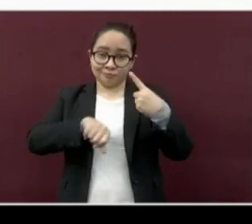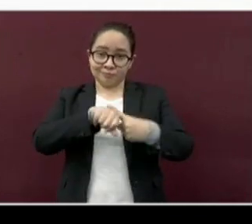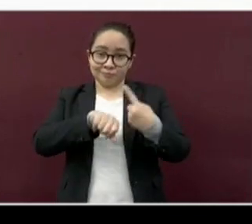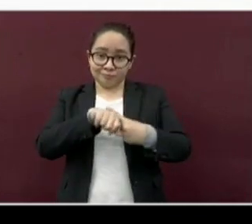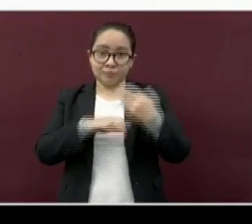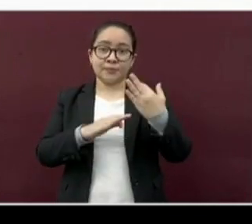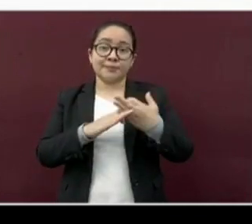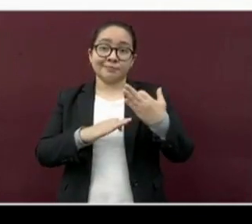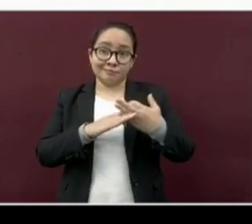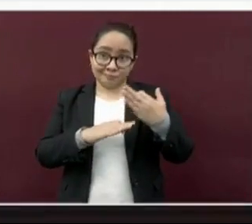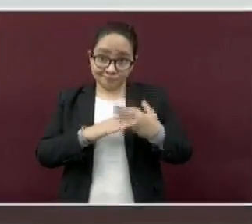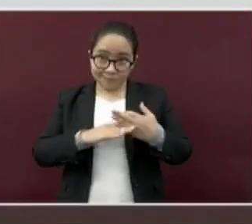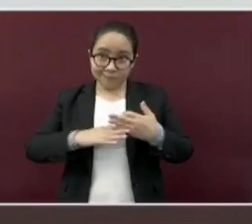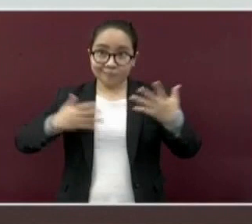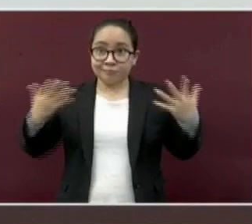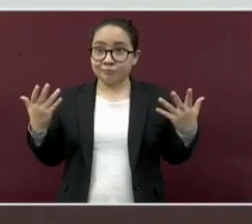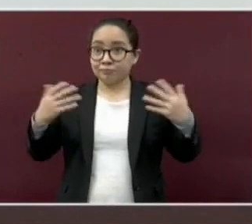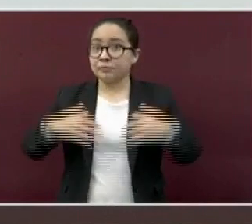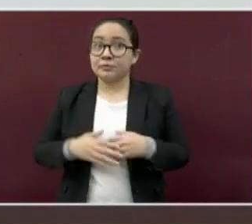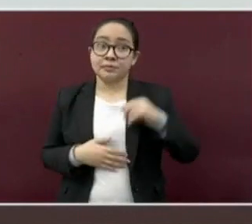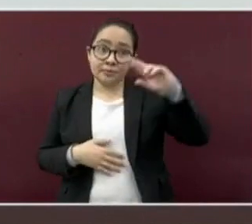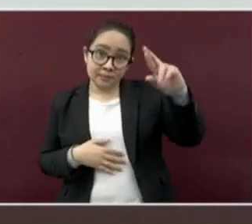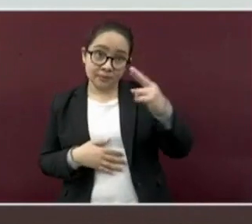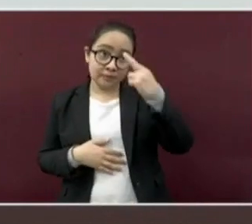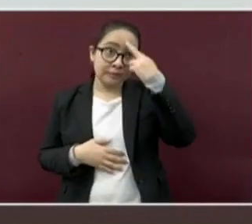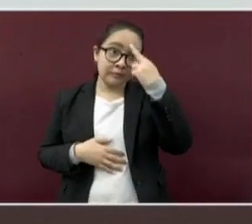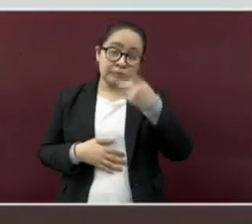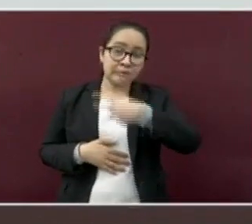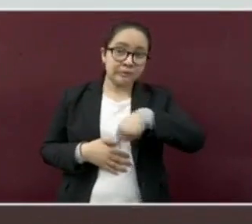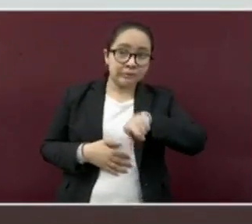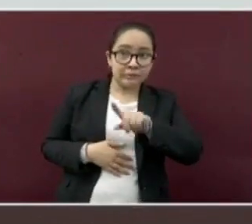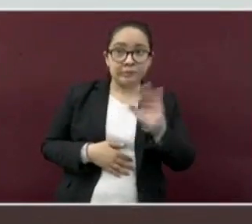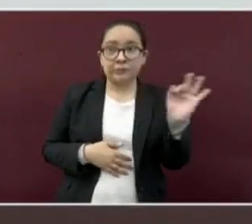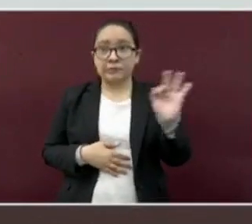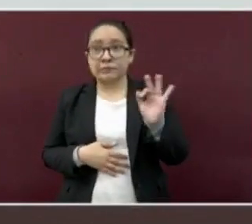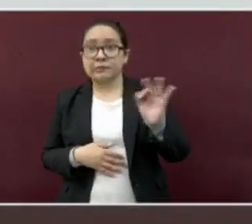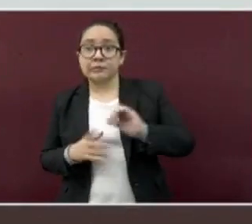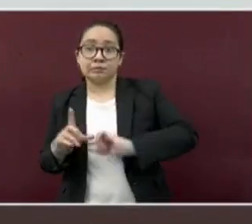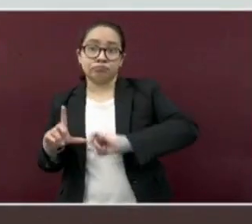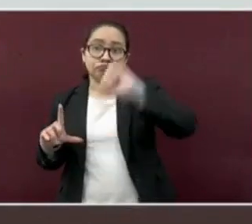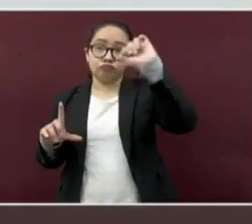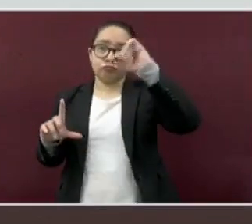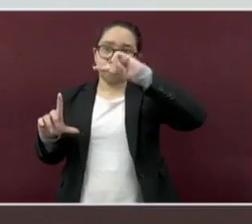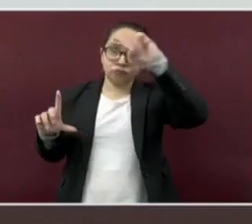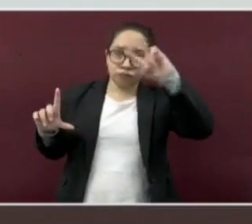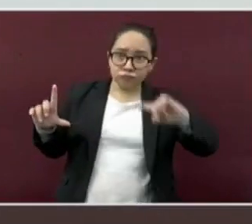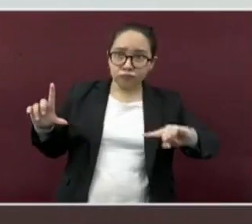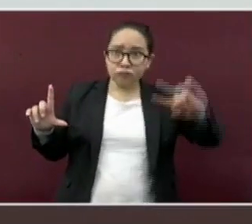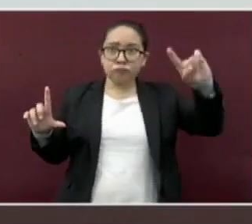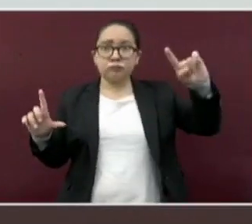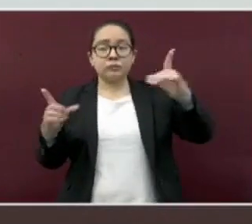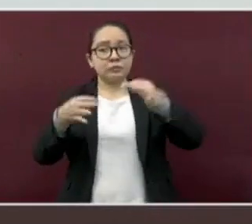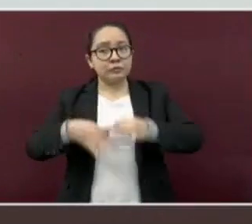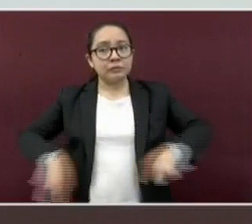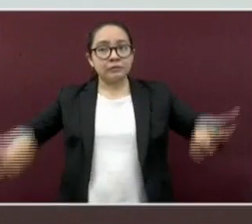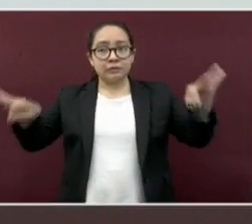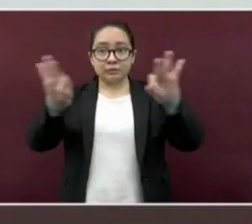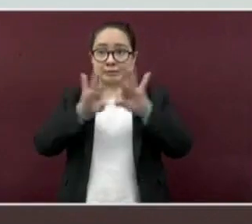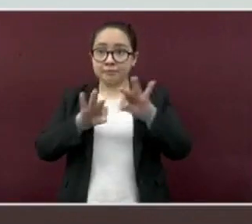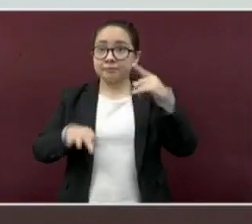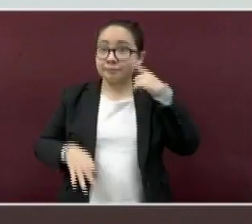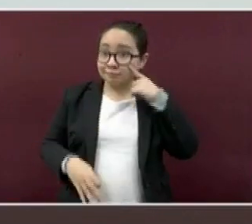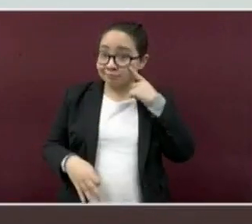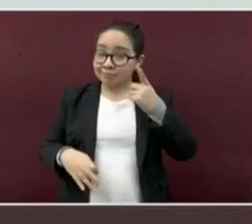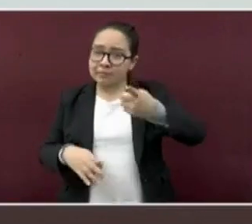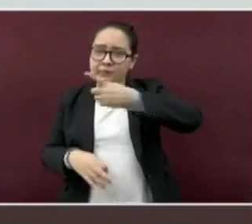recién desarrollaron la enfermedad. Recuerden, pueden aumentar o disminuir de un día para otro, pero lo importante es que